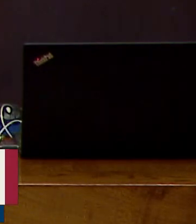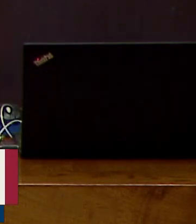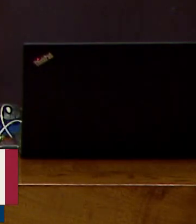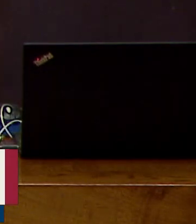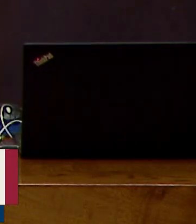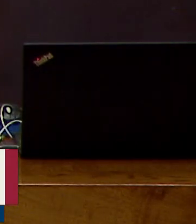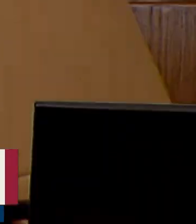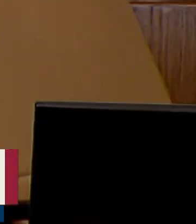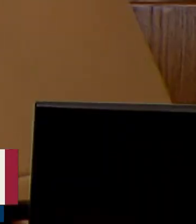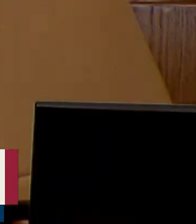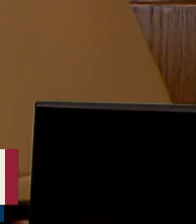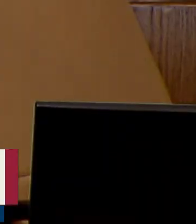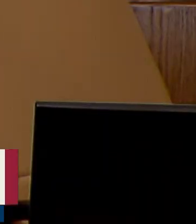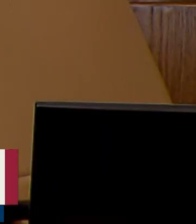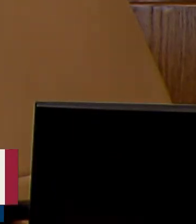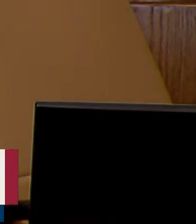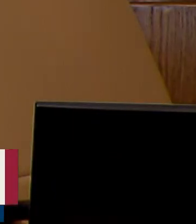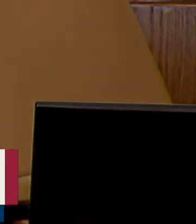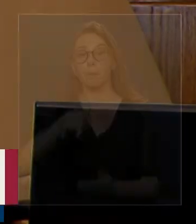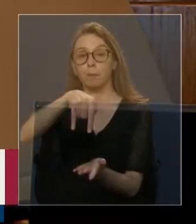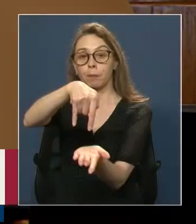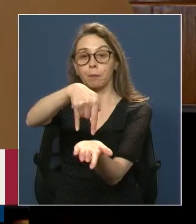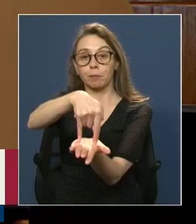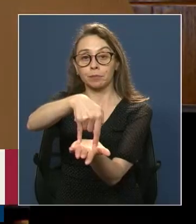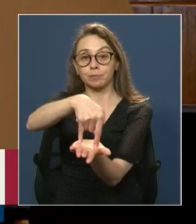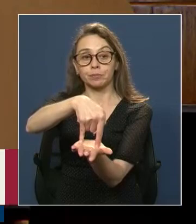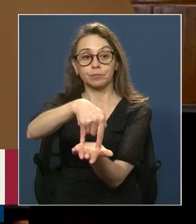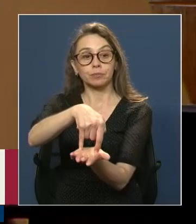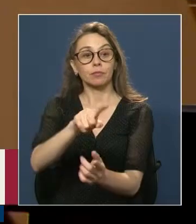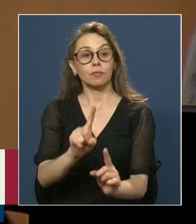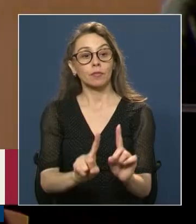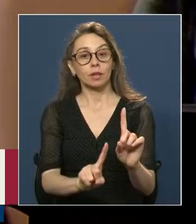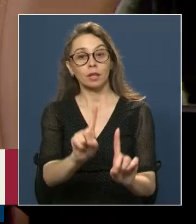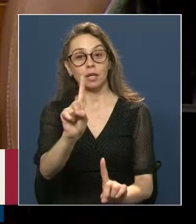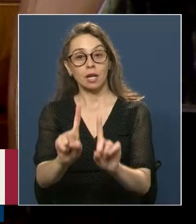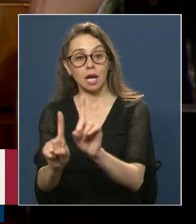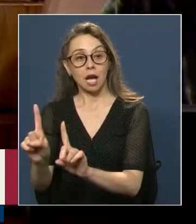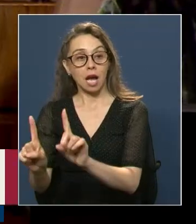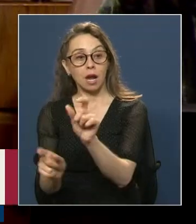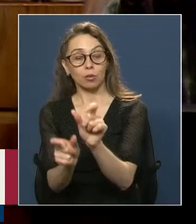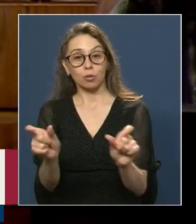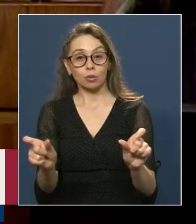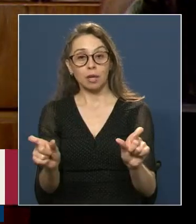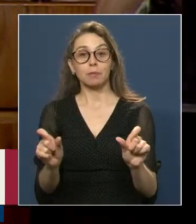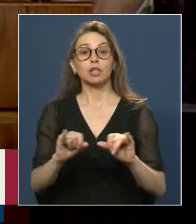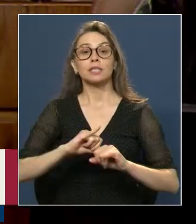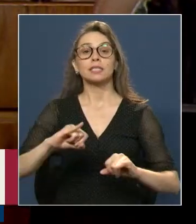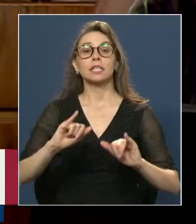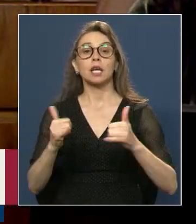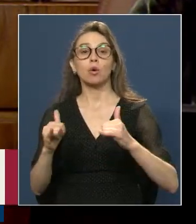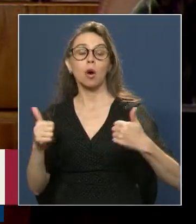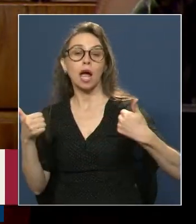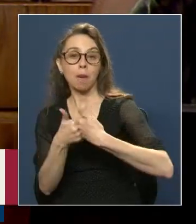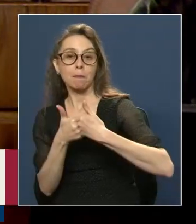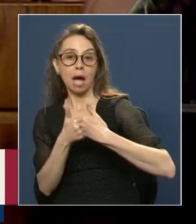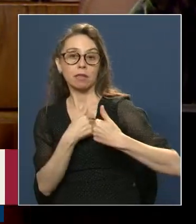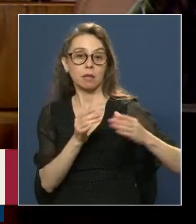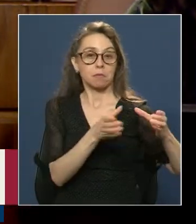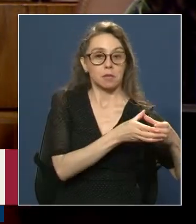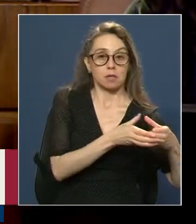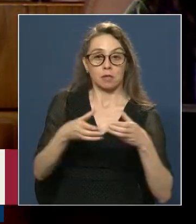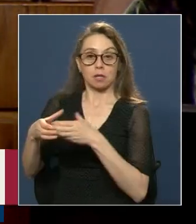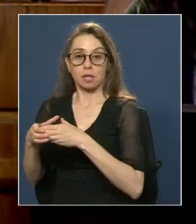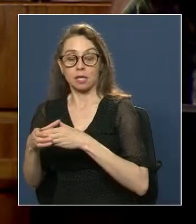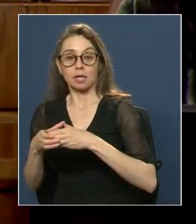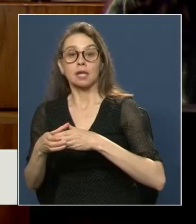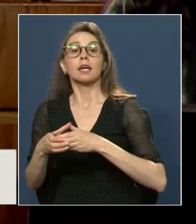Muchas gracias, presidenta. En este Congreso hay algunos que siguen jugando al empate binominal entre la derecha